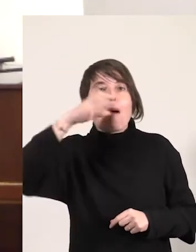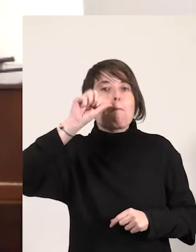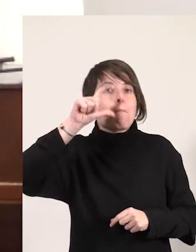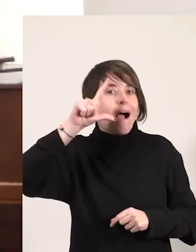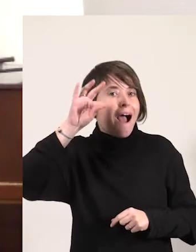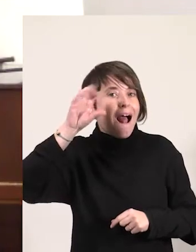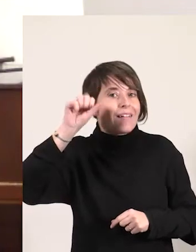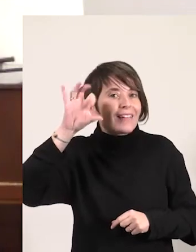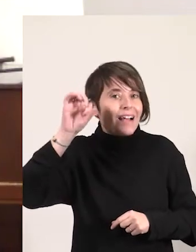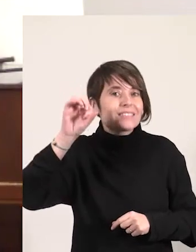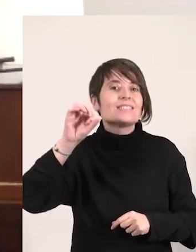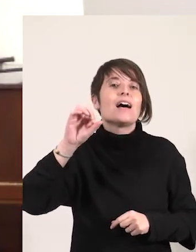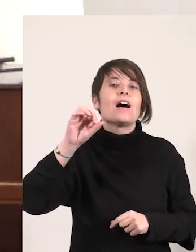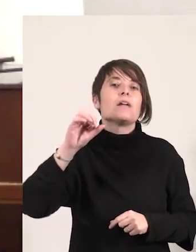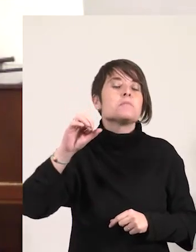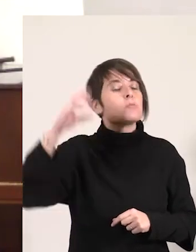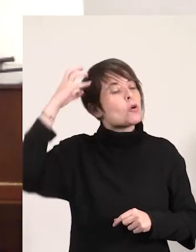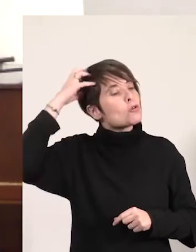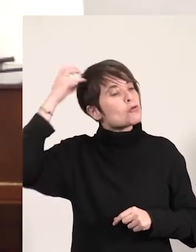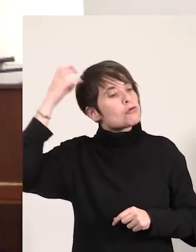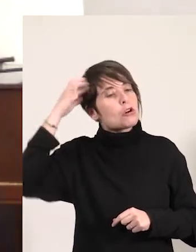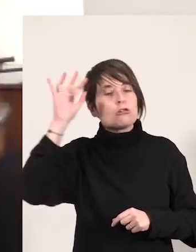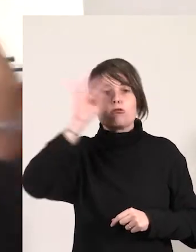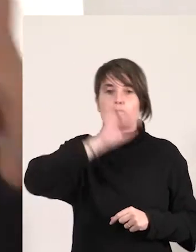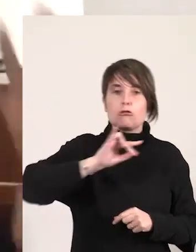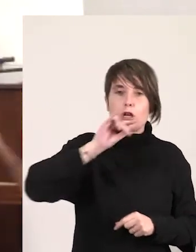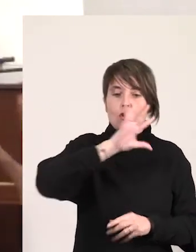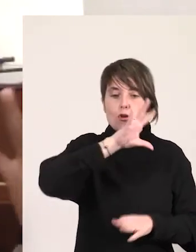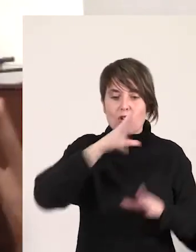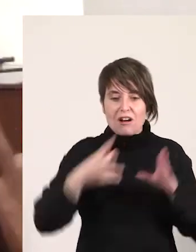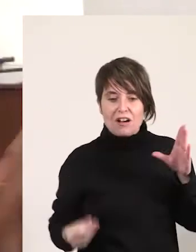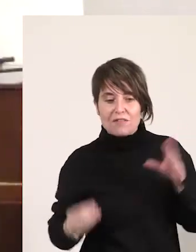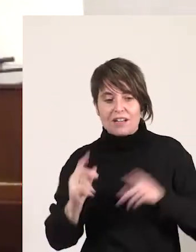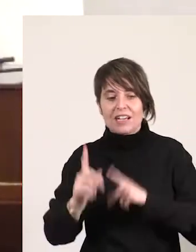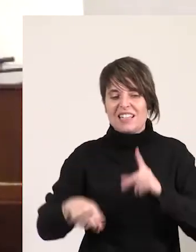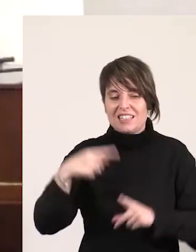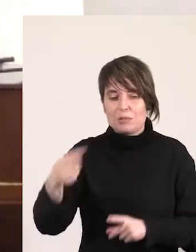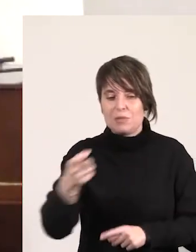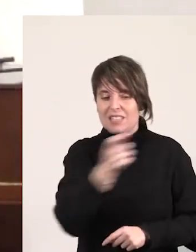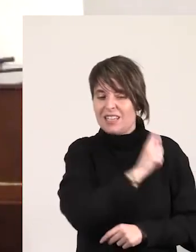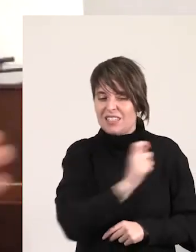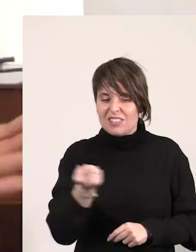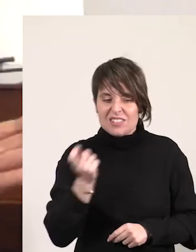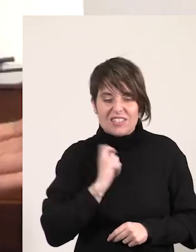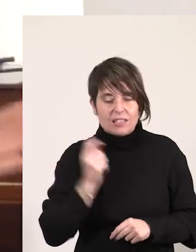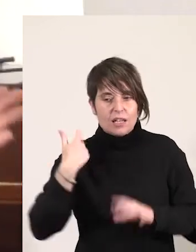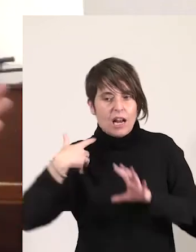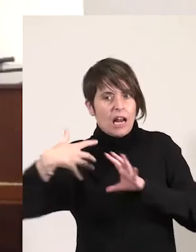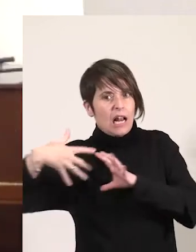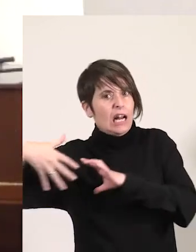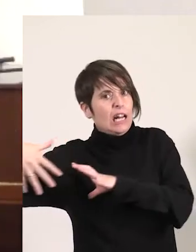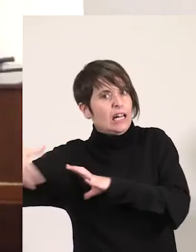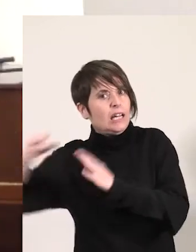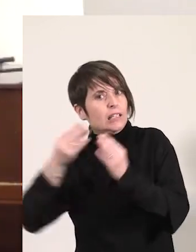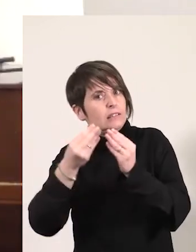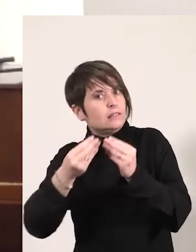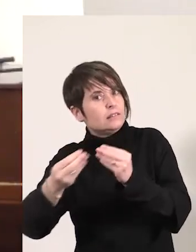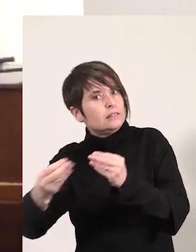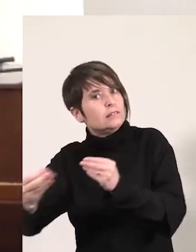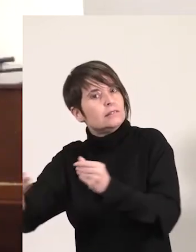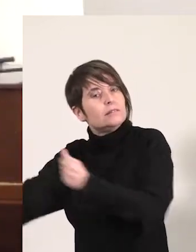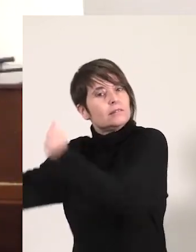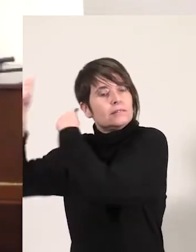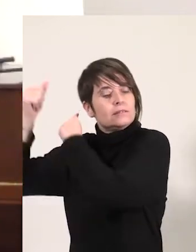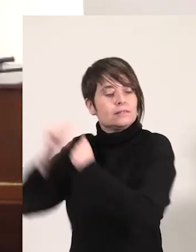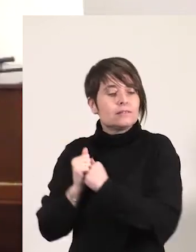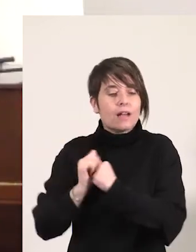etcétera, etcétera, ¿no? Era como un rey mago que venía de África con lujo, etcétera, y luego ya empieza todo lo de la esclavitud y